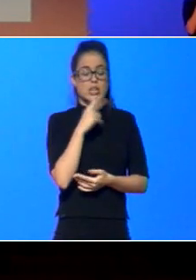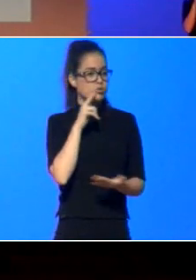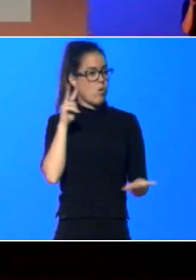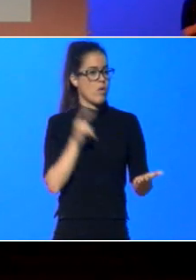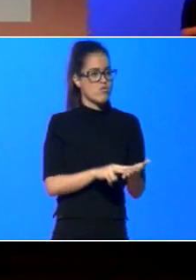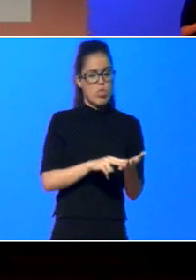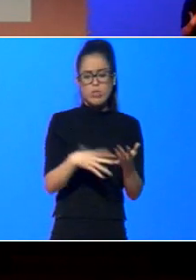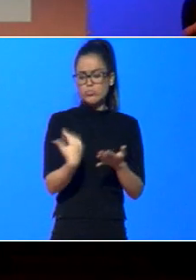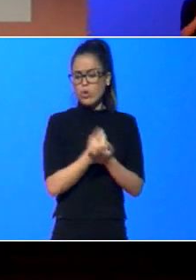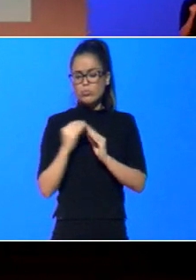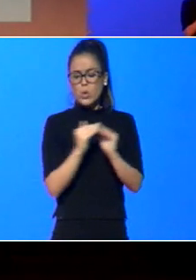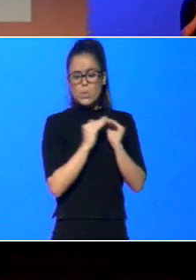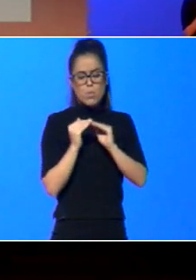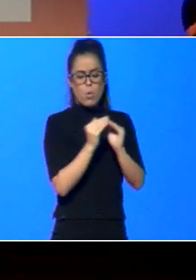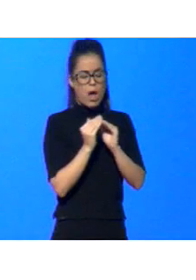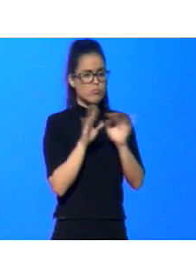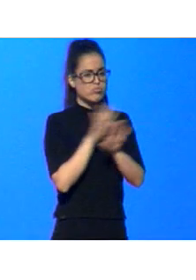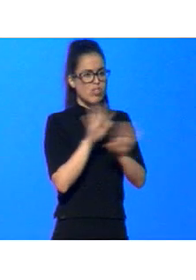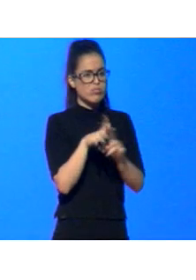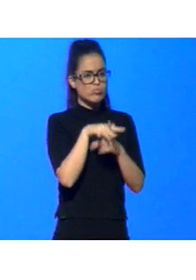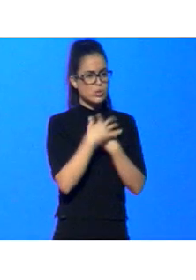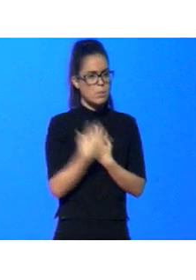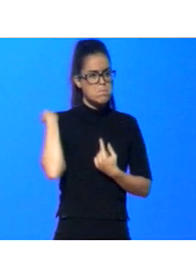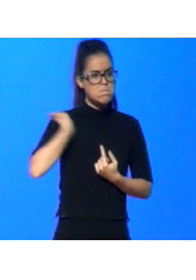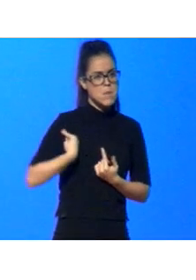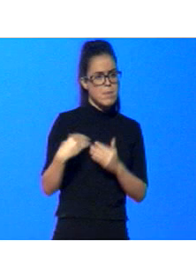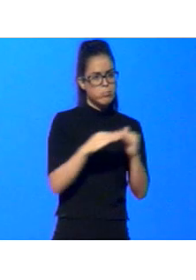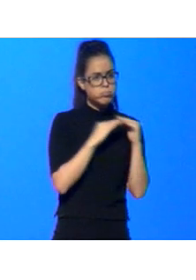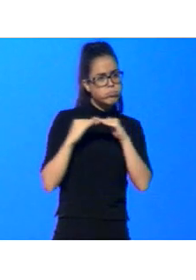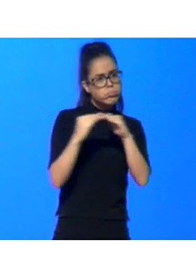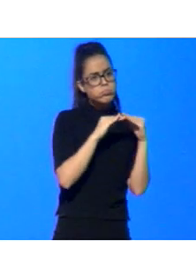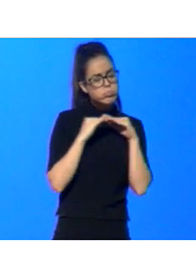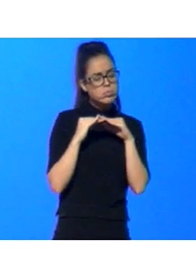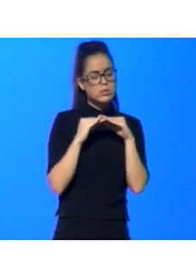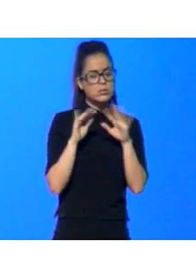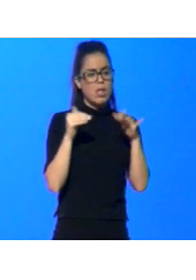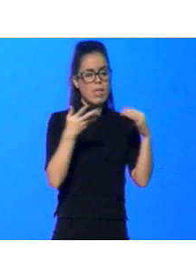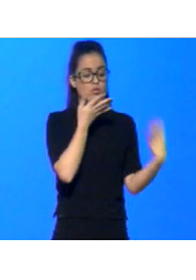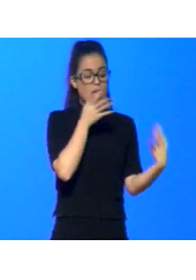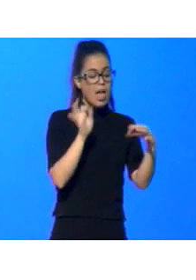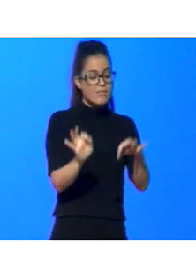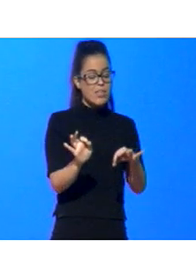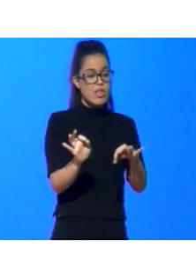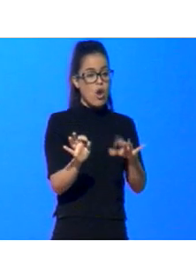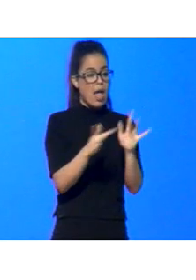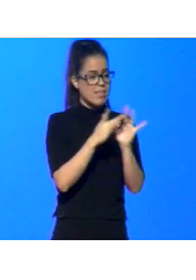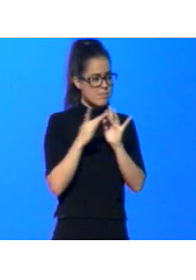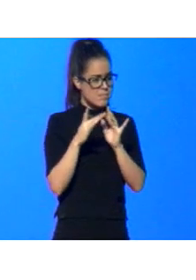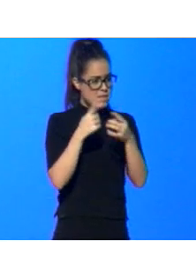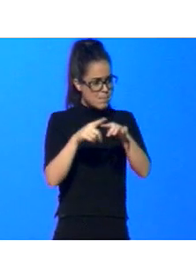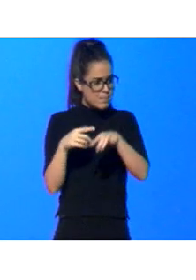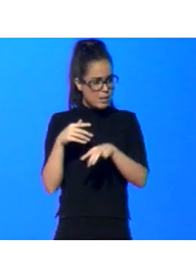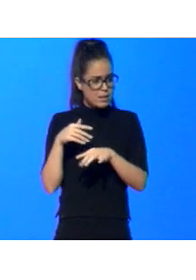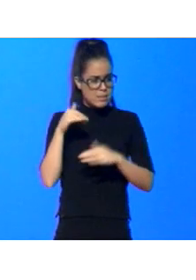en las mismas condiciones y la atención a la diversidad pues es